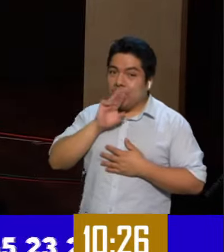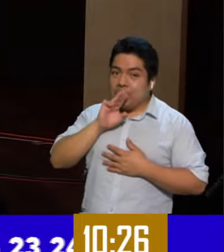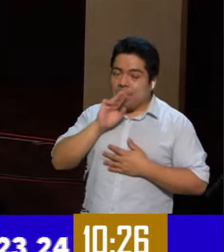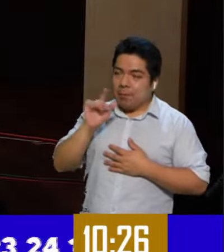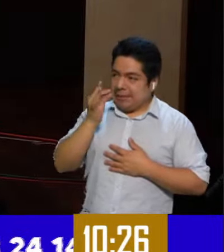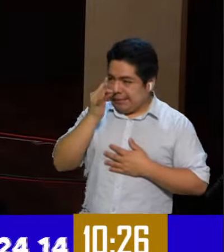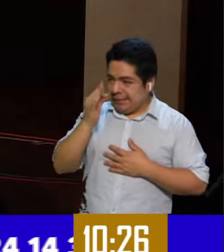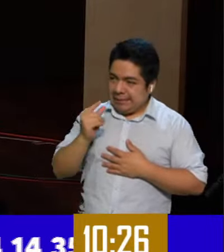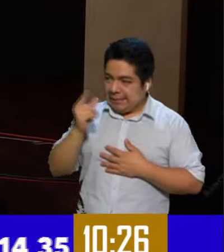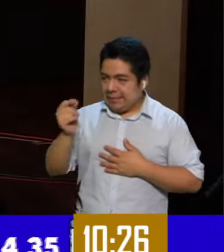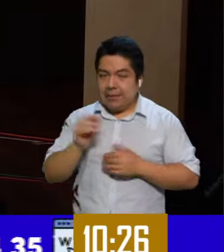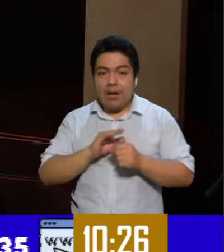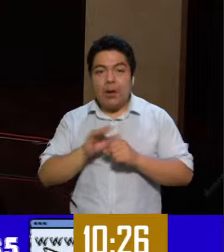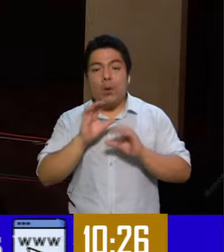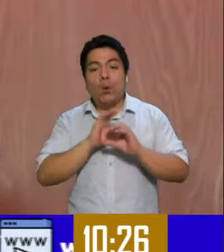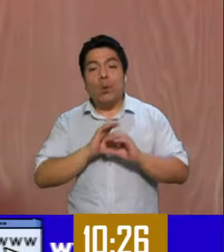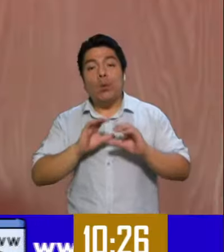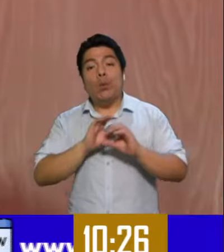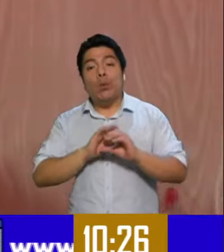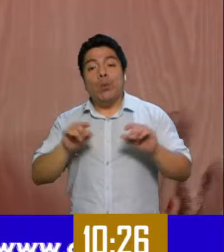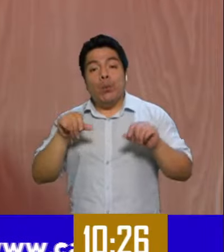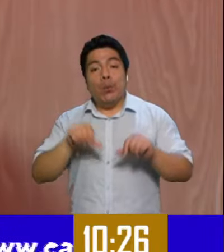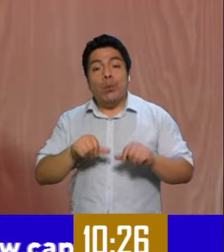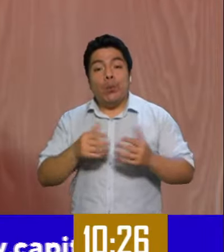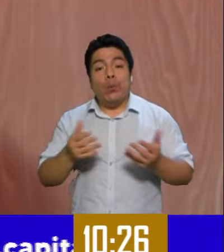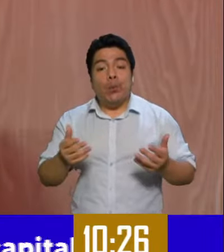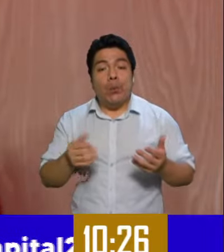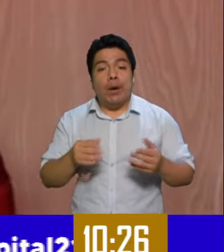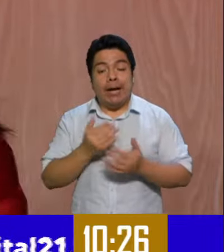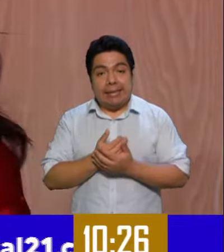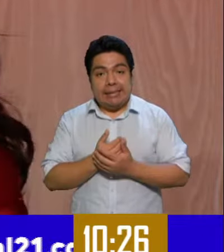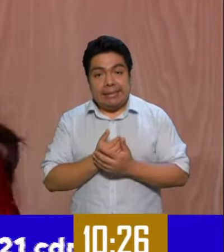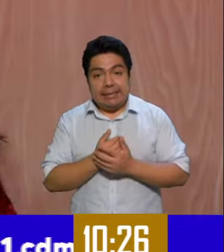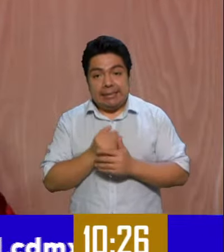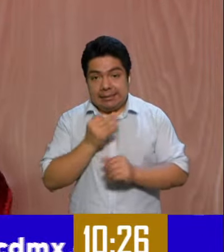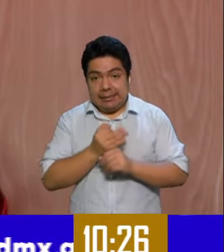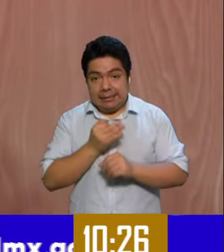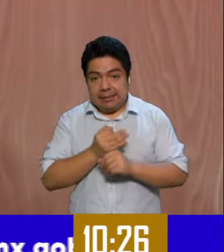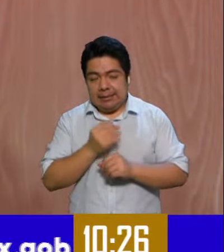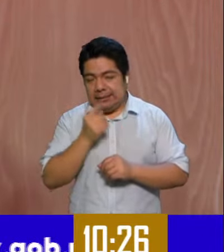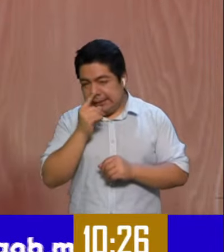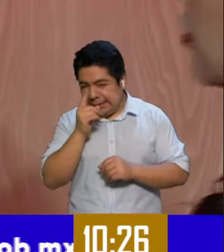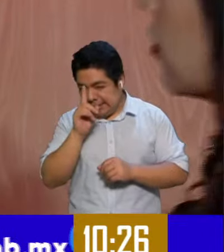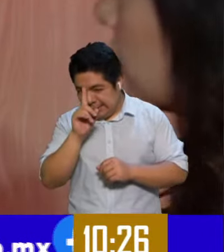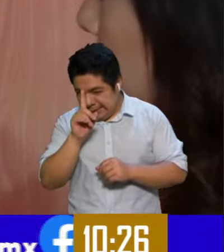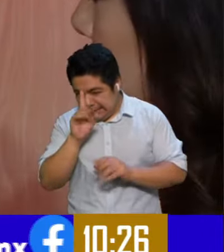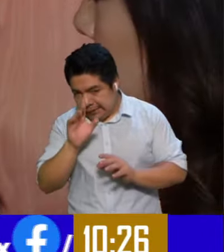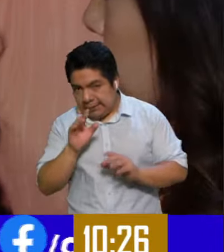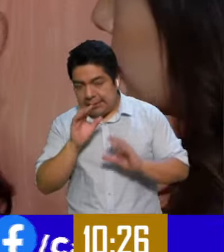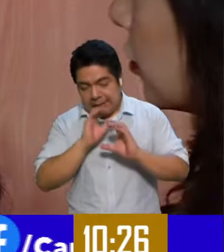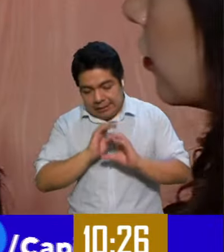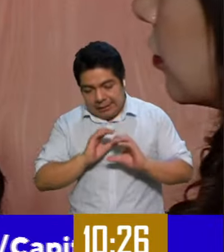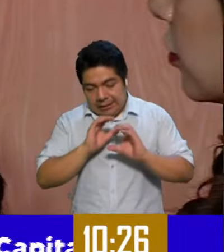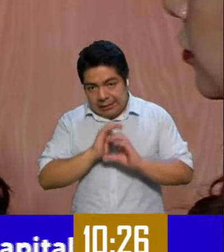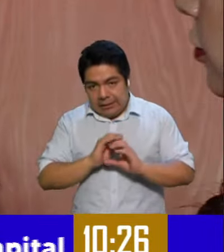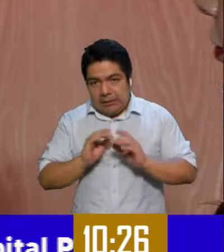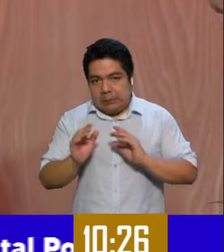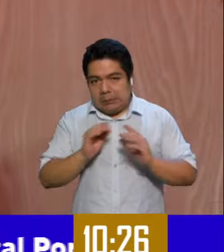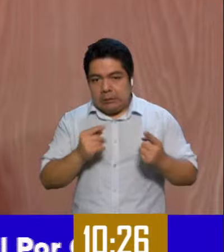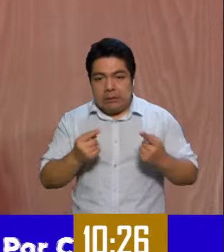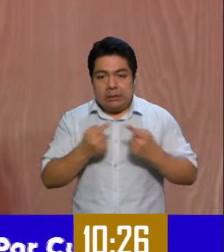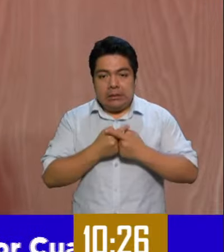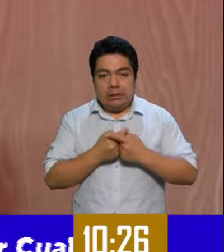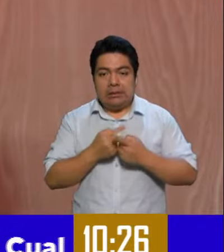allá. Sí. ¿Con qué rolita nos vamos a Nos despedir? vas a deleitar. Nos vamos a despedir con una canción controversial que se